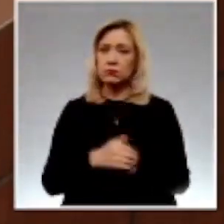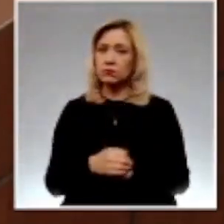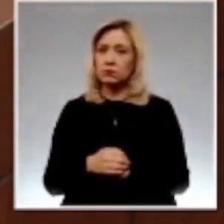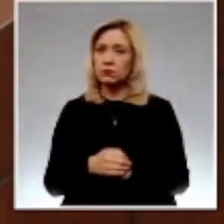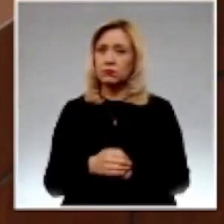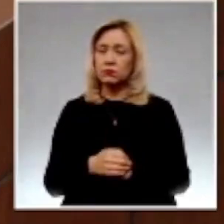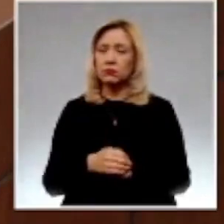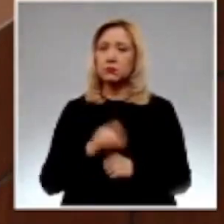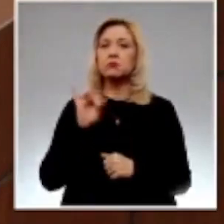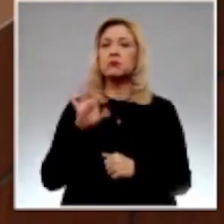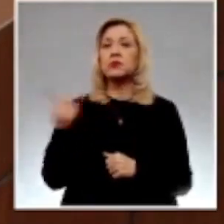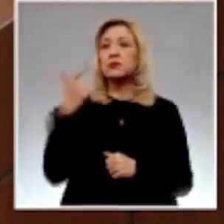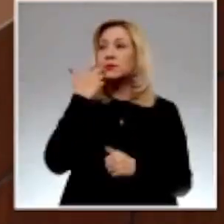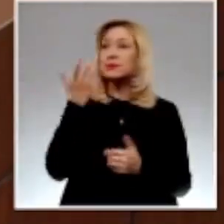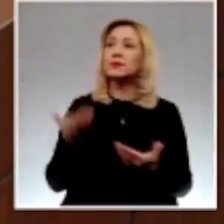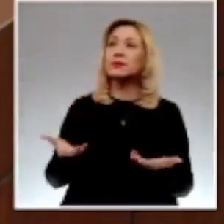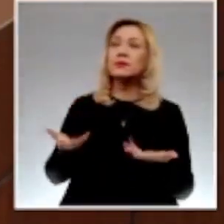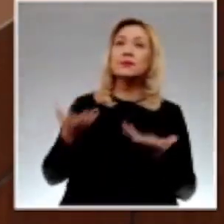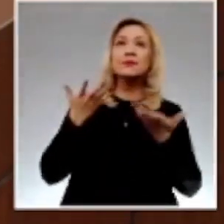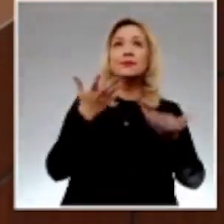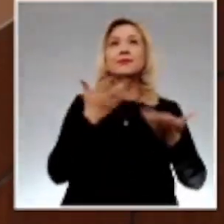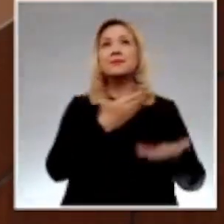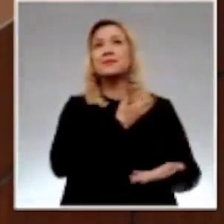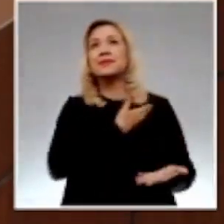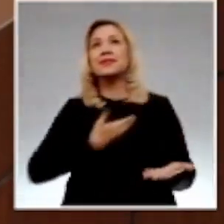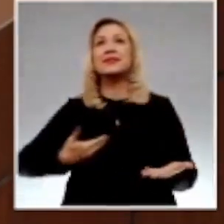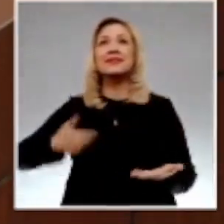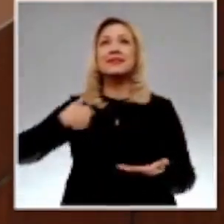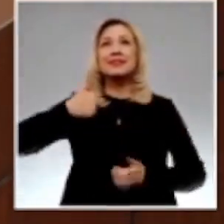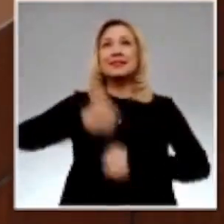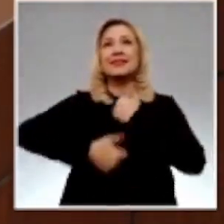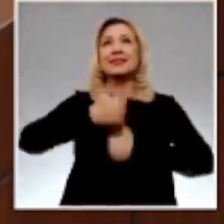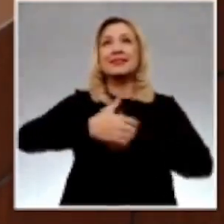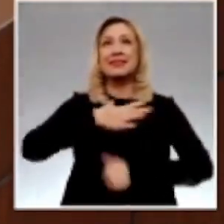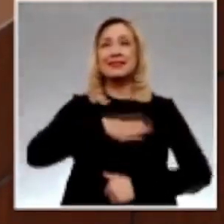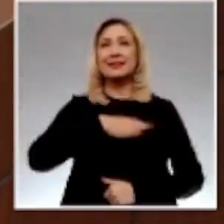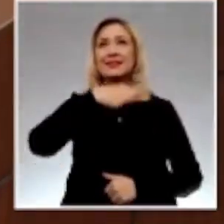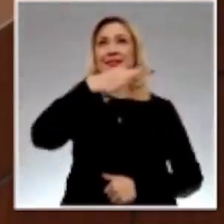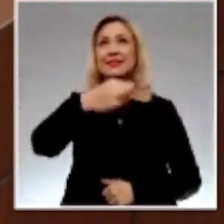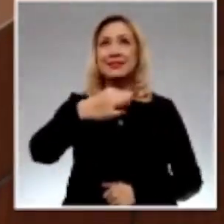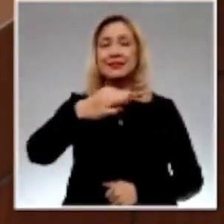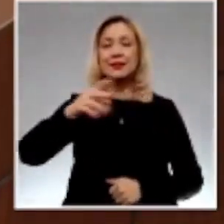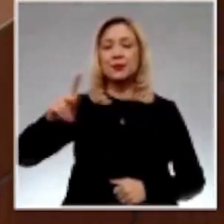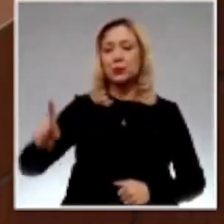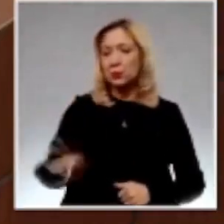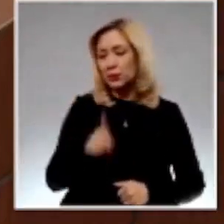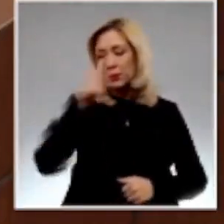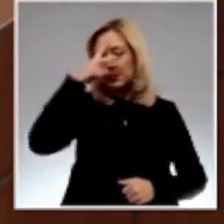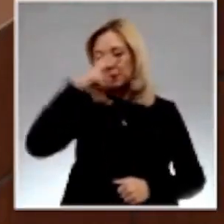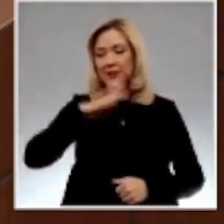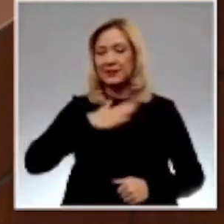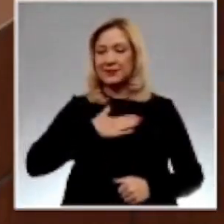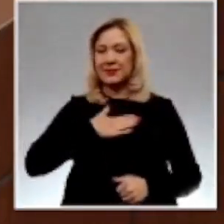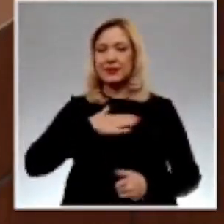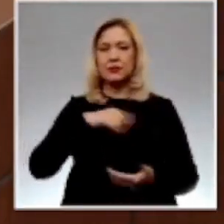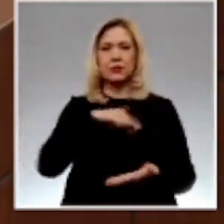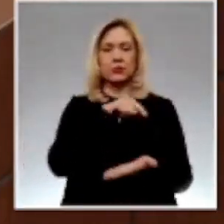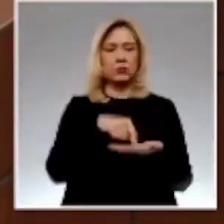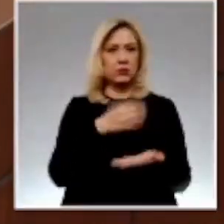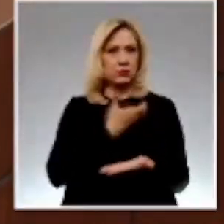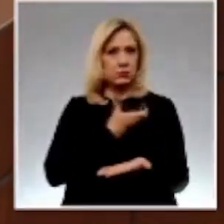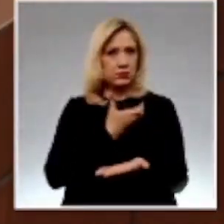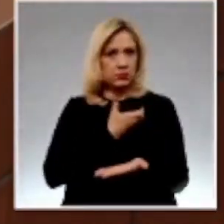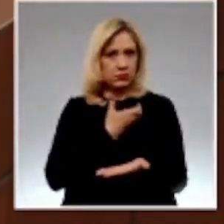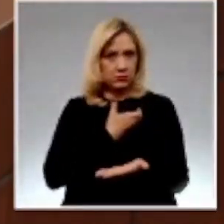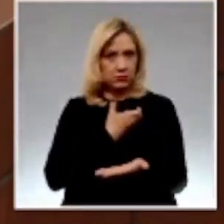la presidencia y ser electa y representar a el pueblo de México en Palacio Nacional y normalmente